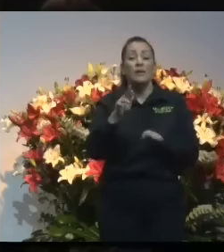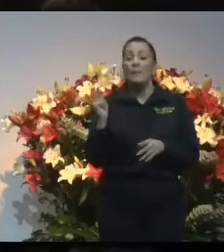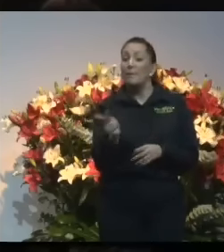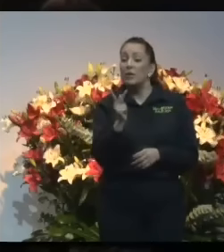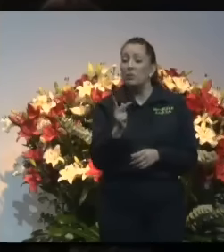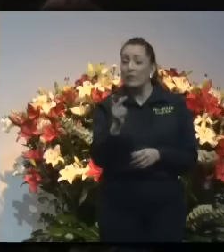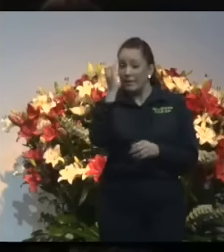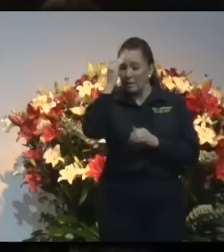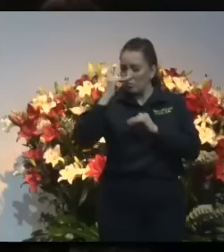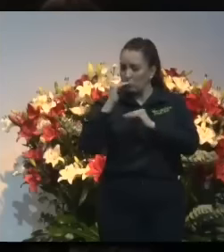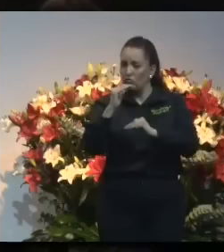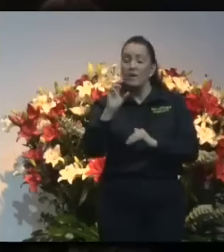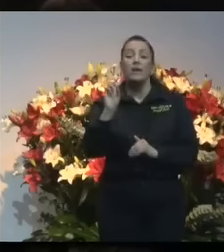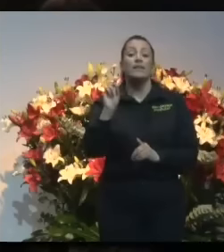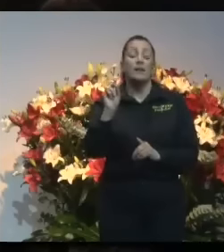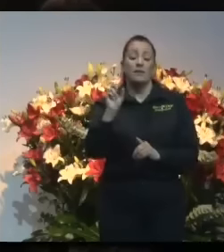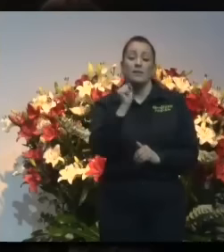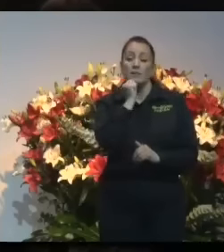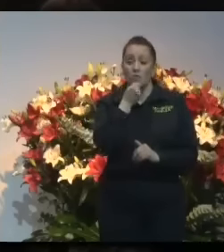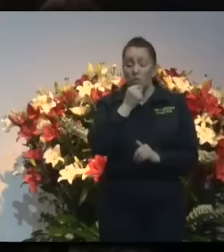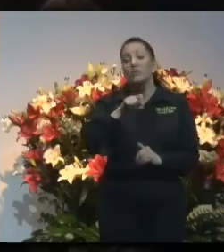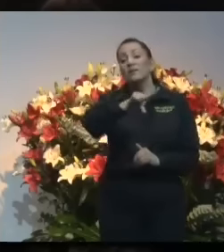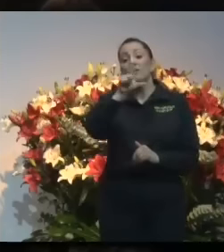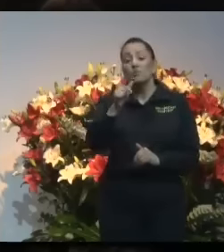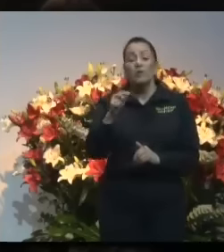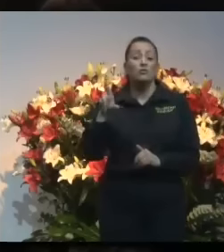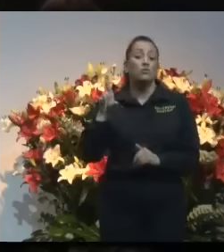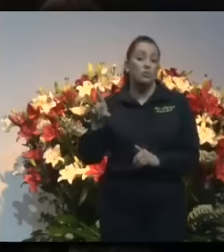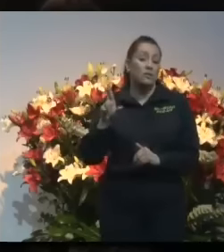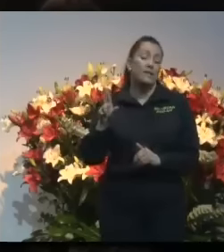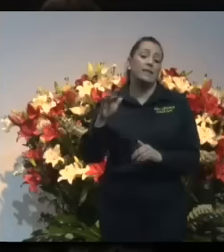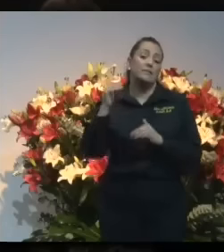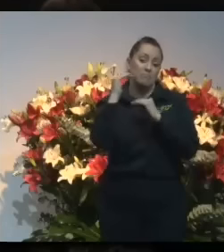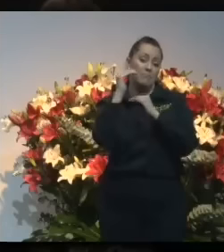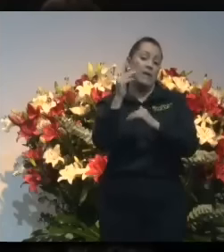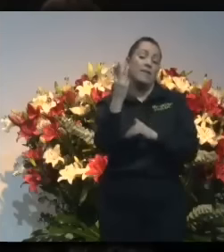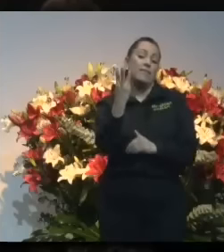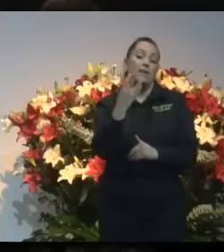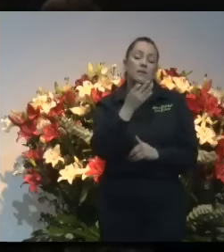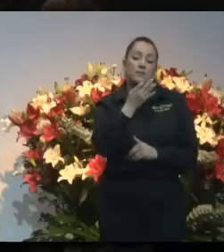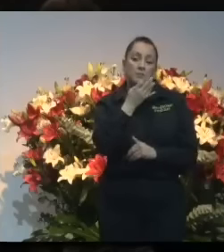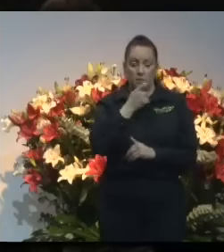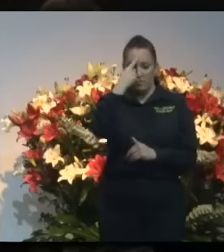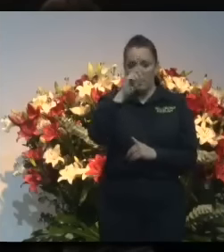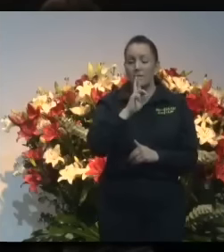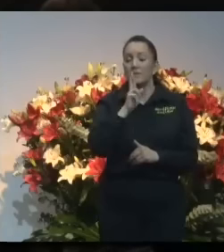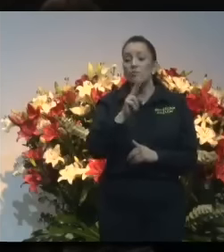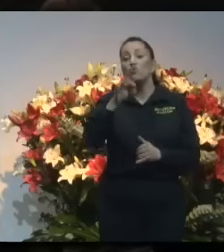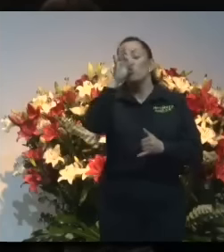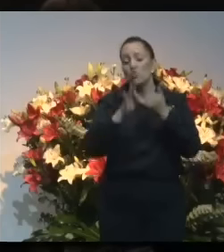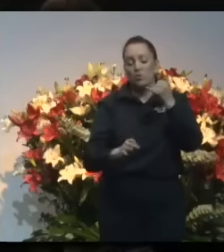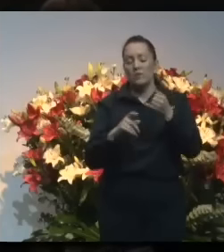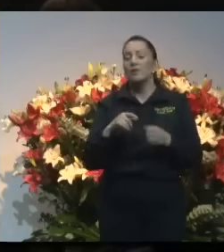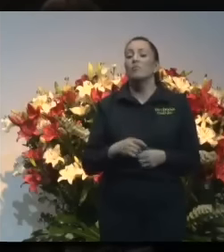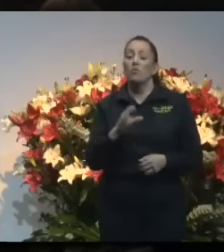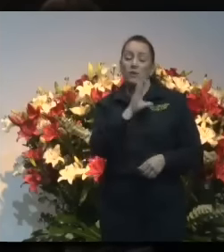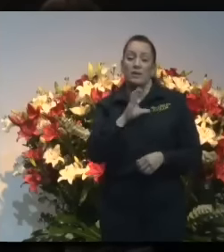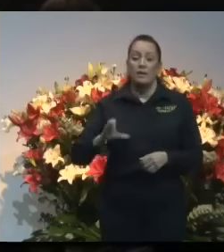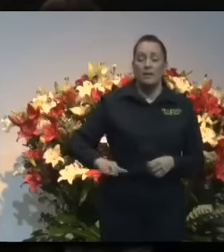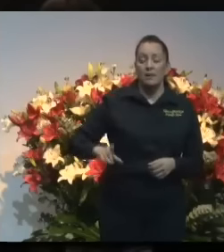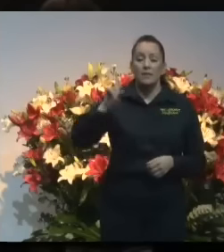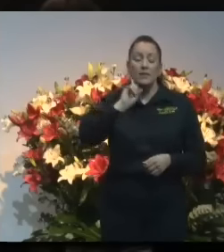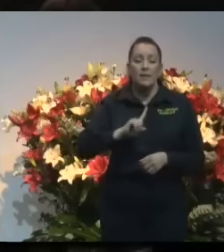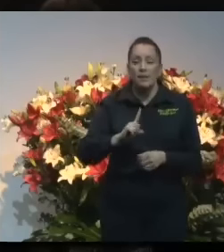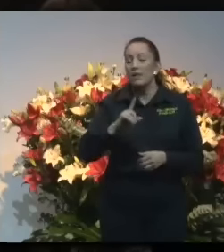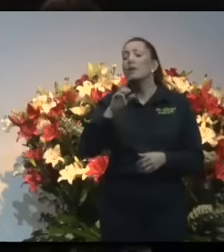segundos y Xochitl responderá todas las preguntas en un aproximado de 3 minutos. Por último, la candidata tendrá un espacio final para compartir